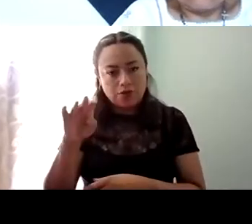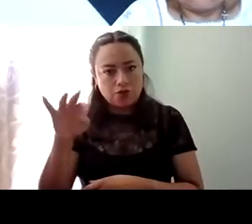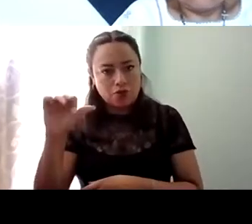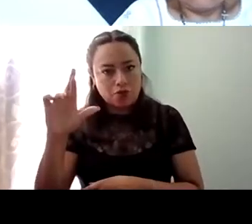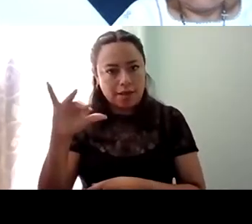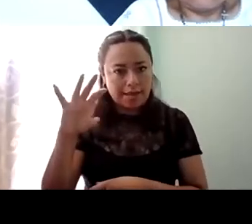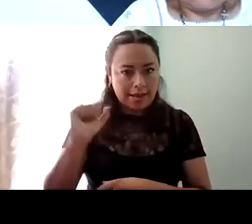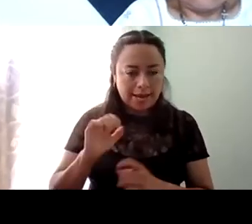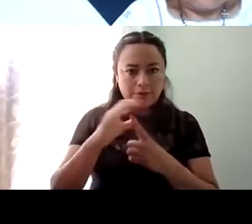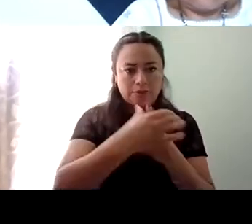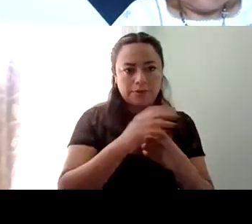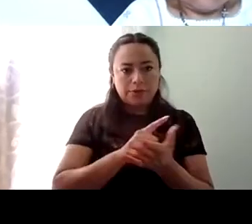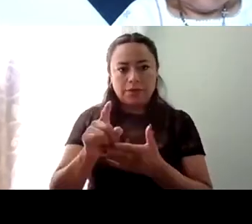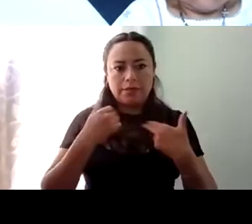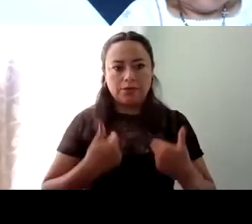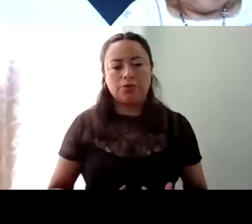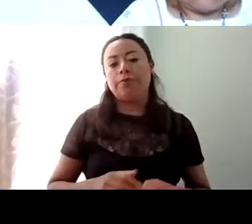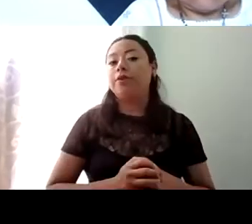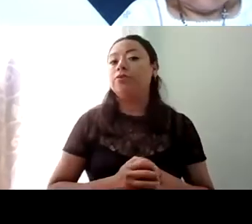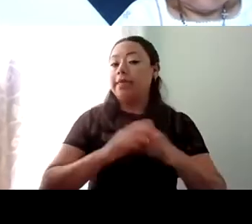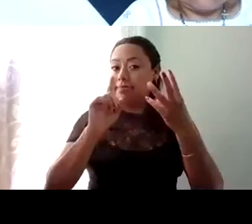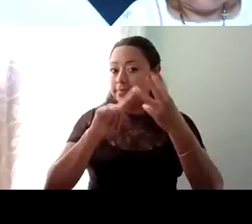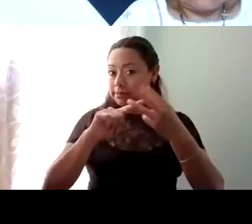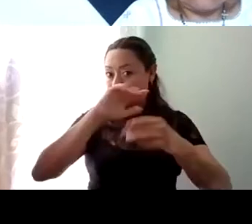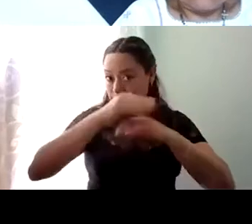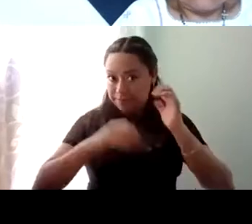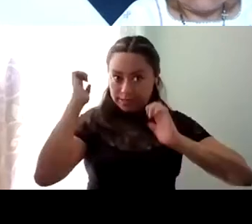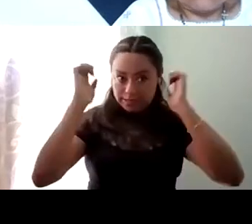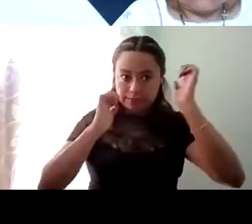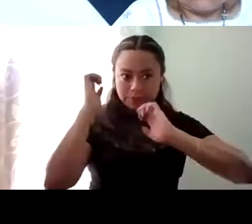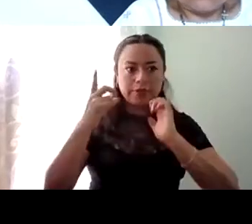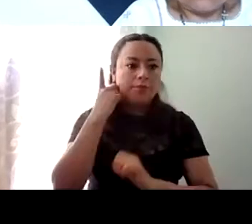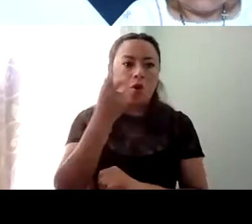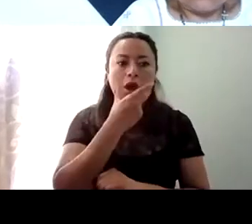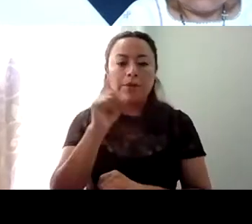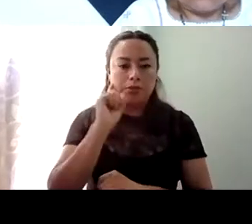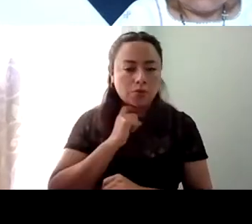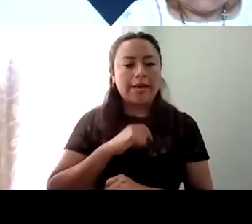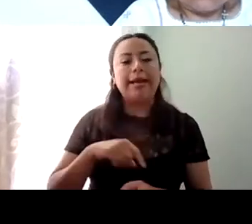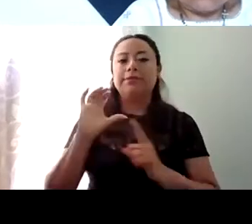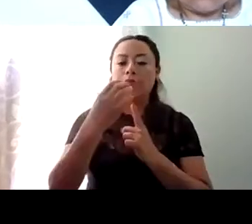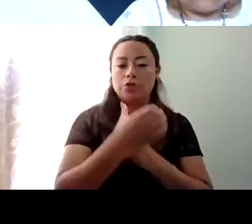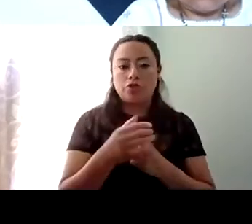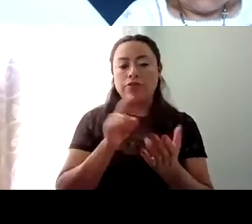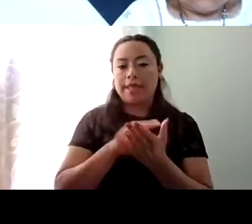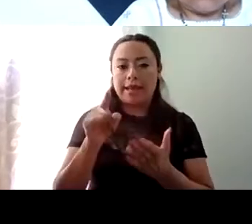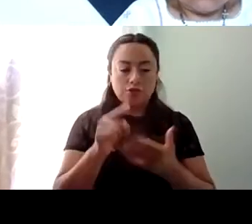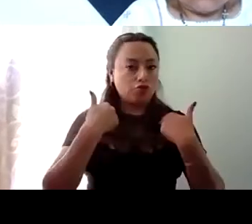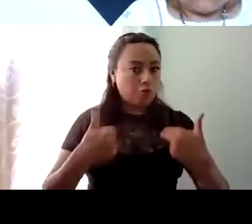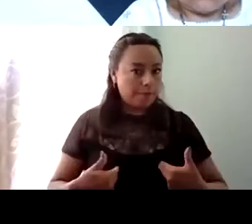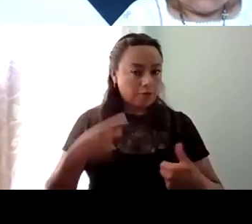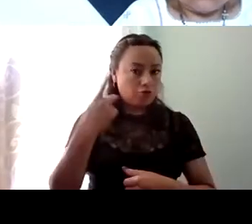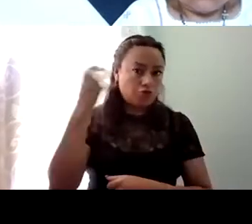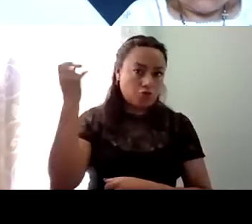México. Tercero, al concluir la exposición, las y los diputados integrantes de la Comisión de Derechos Humanos del Congreso harán uso de la voz